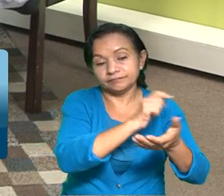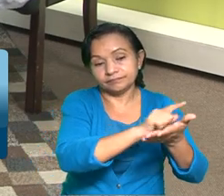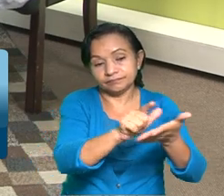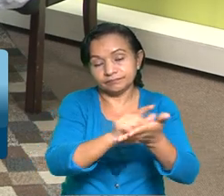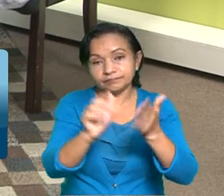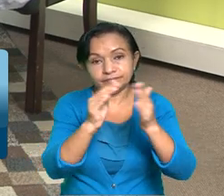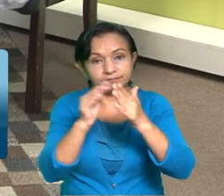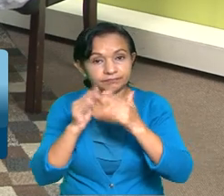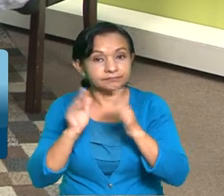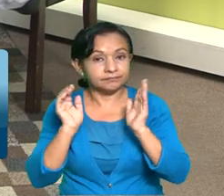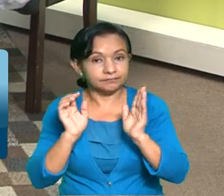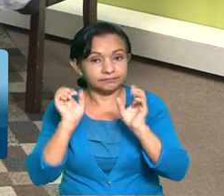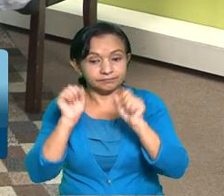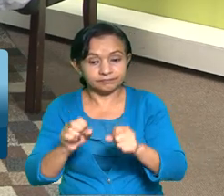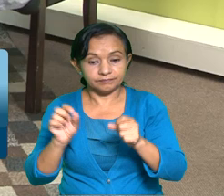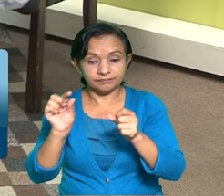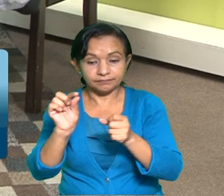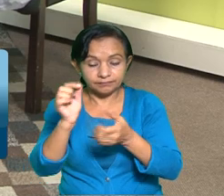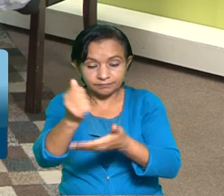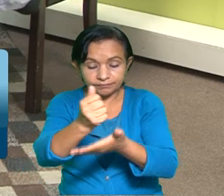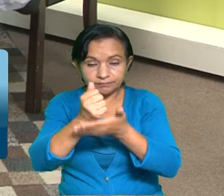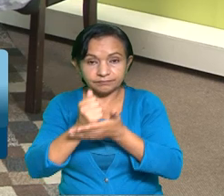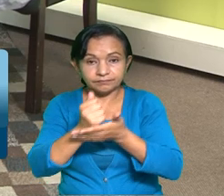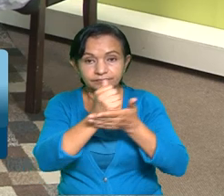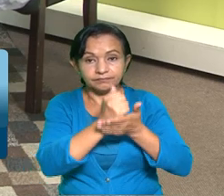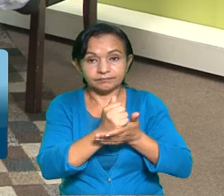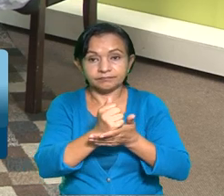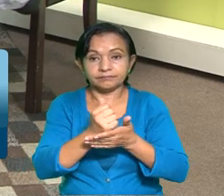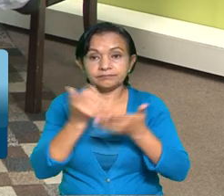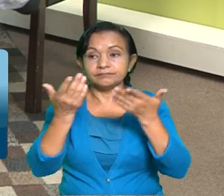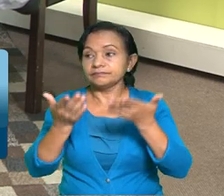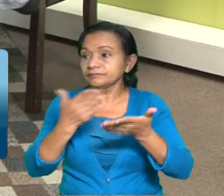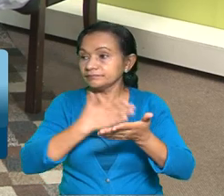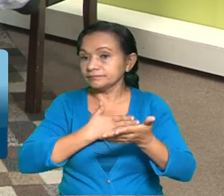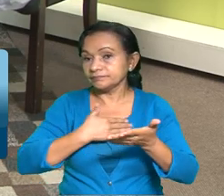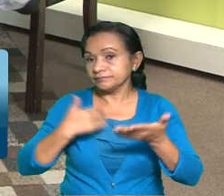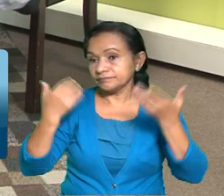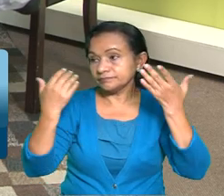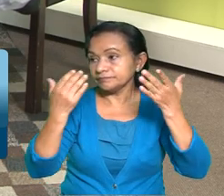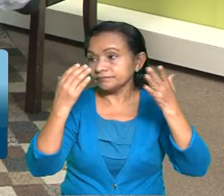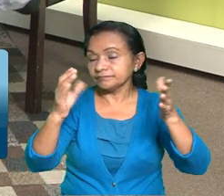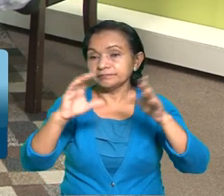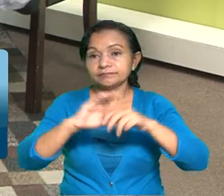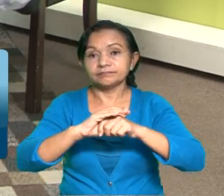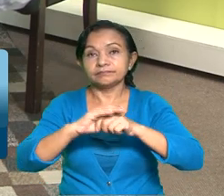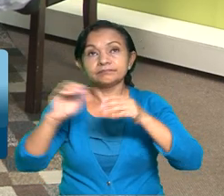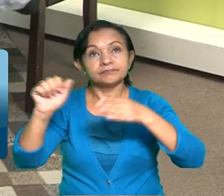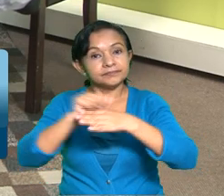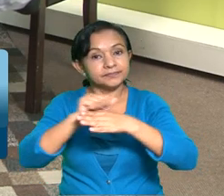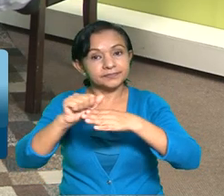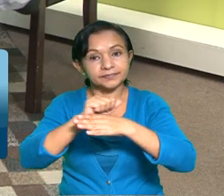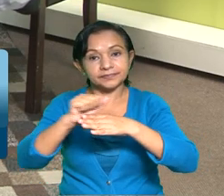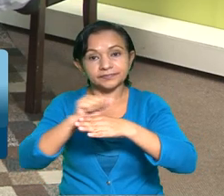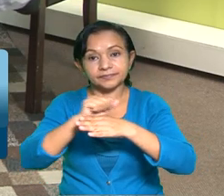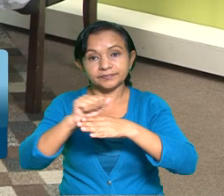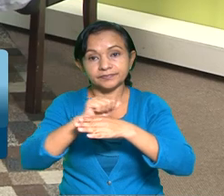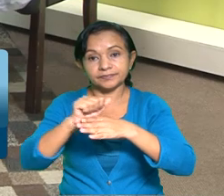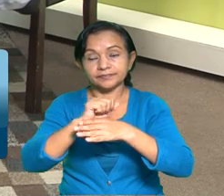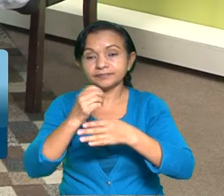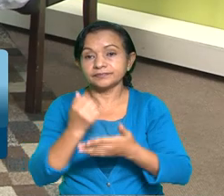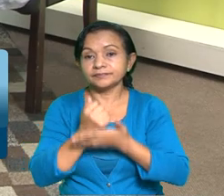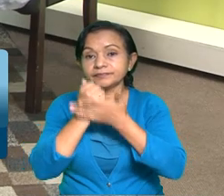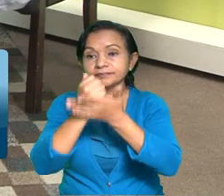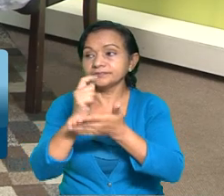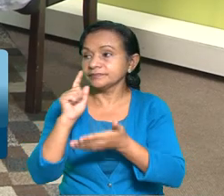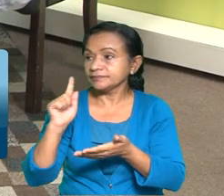las personas, podemos poner nuestro granito de arena para que se favorezca esta práctica, que es de beneficio